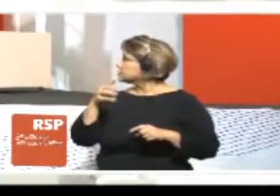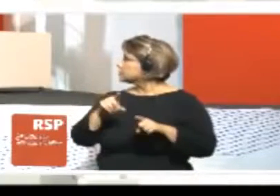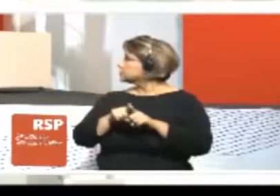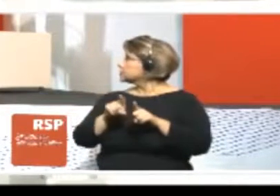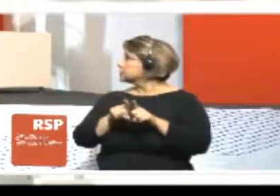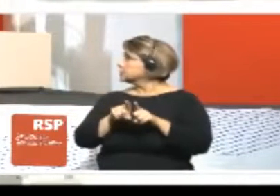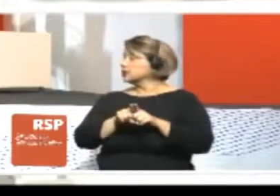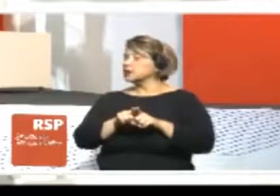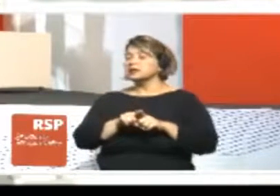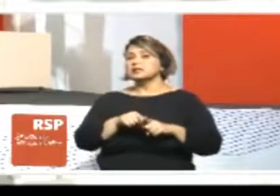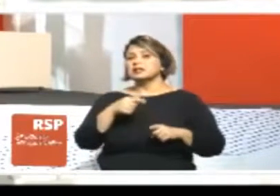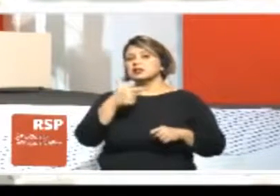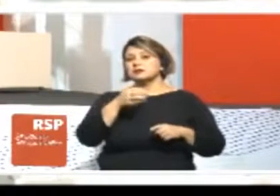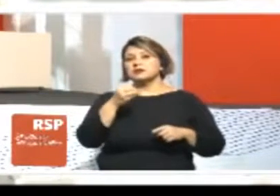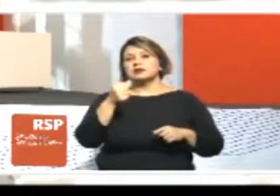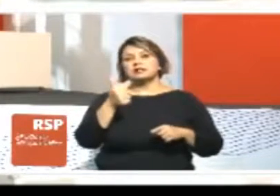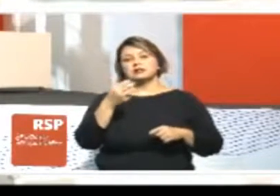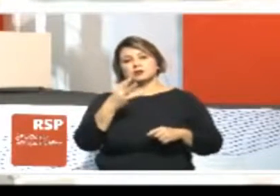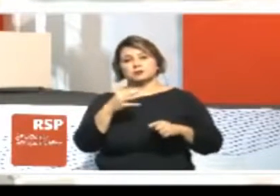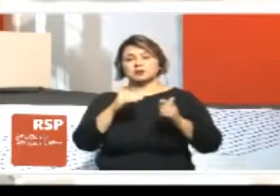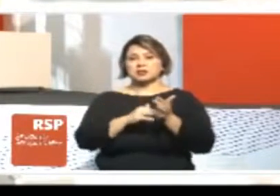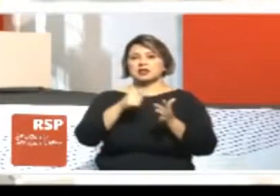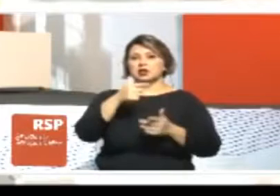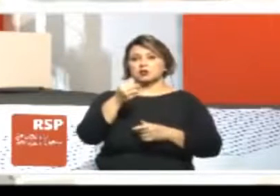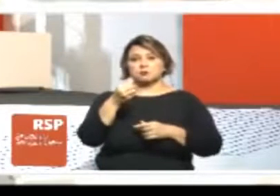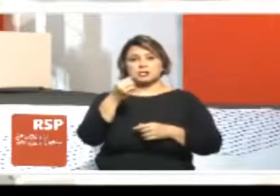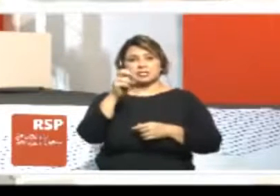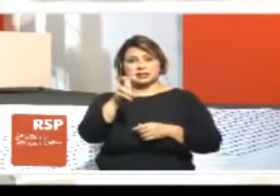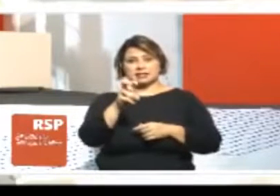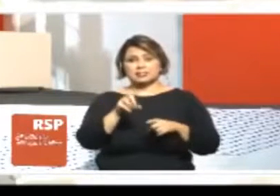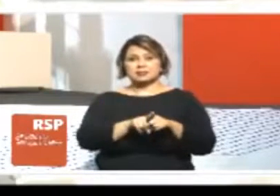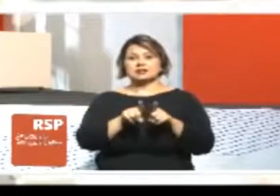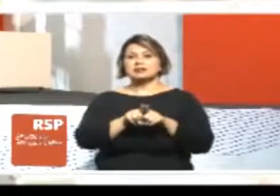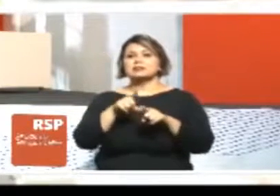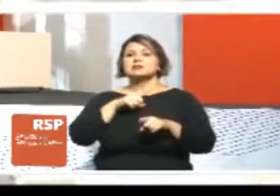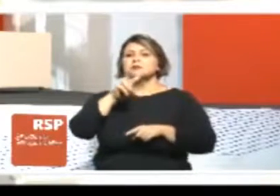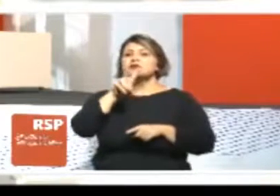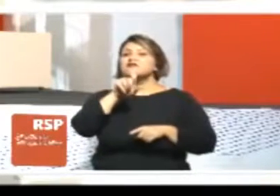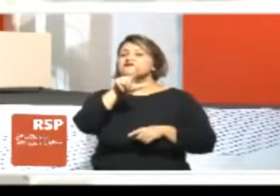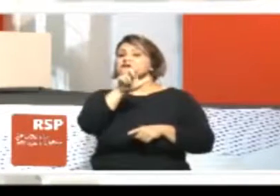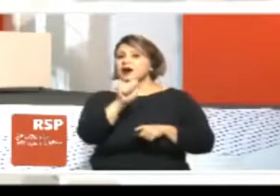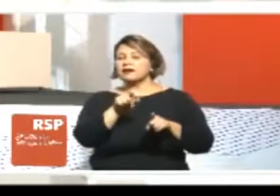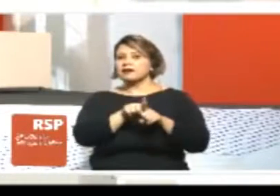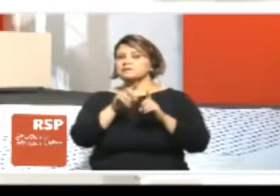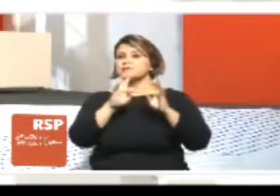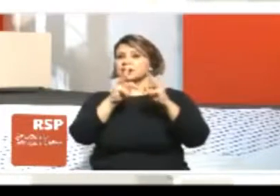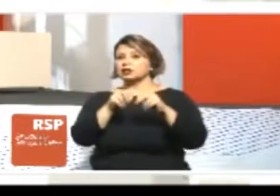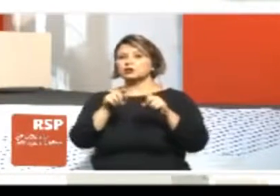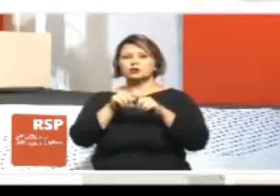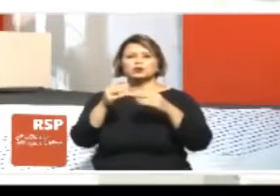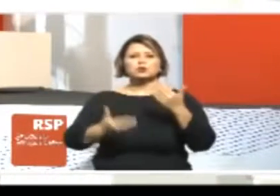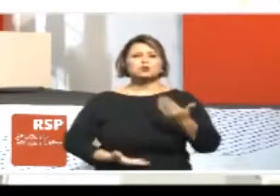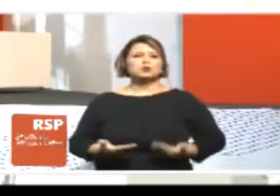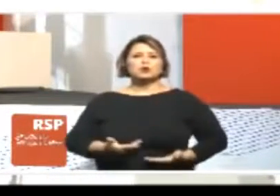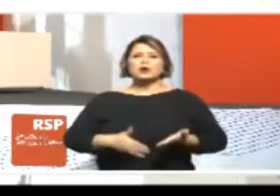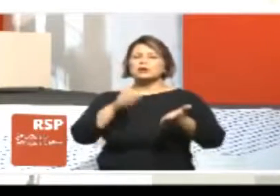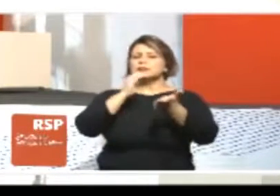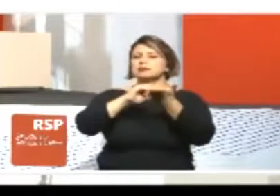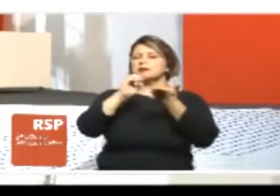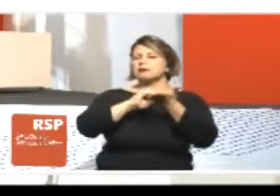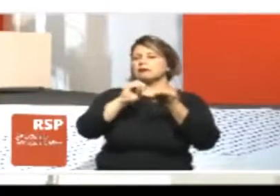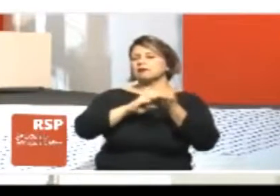el 2015, incluyó puestos para absolutamente todos los cargos, secretario,